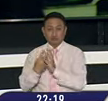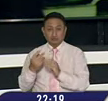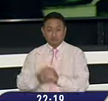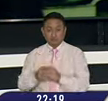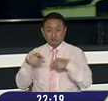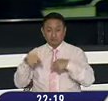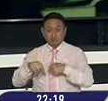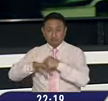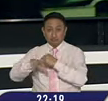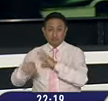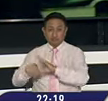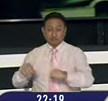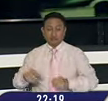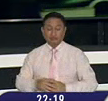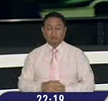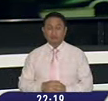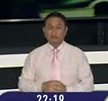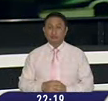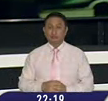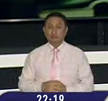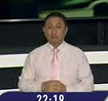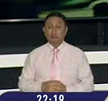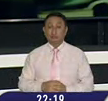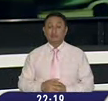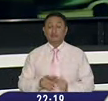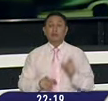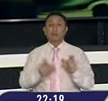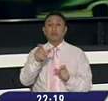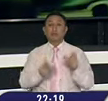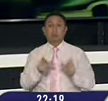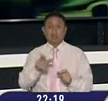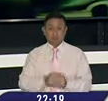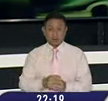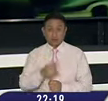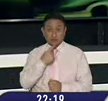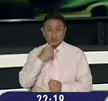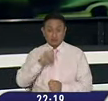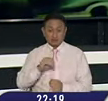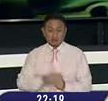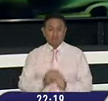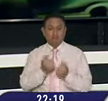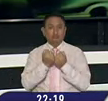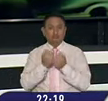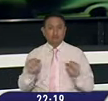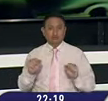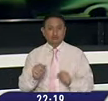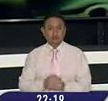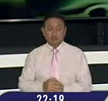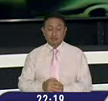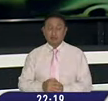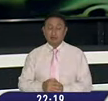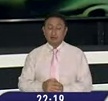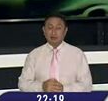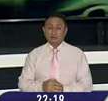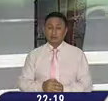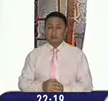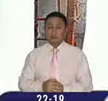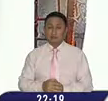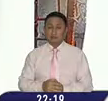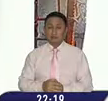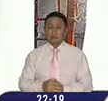les arrebataron sus pertenencias. Hay moradores que afortunadamente han logrado escapar de los pillos.